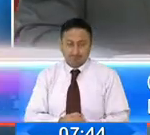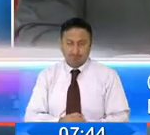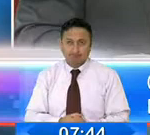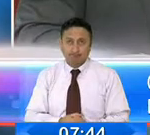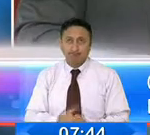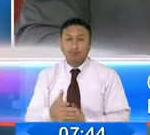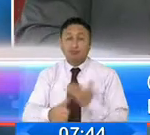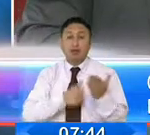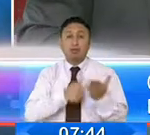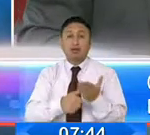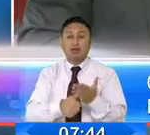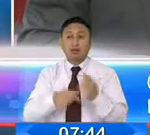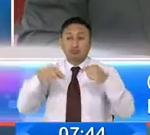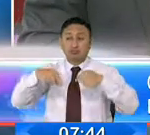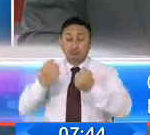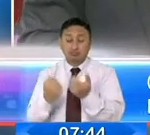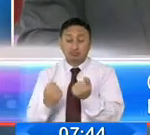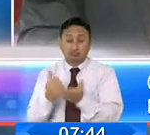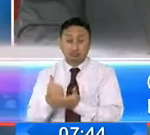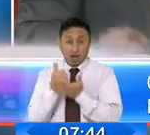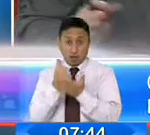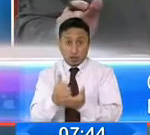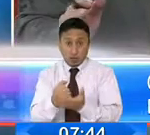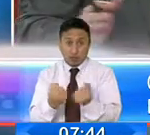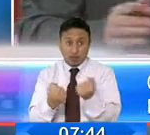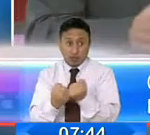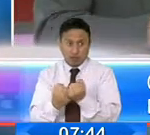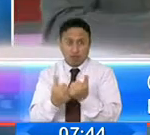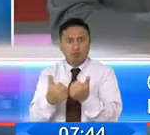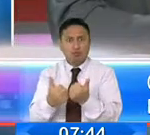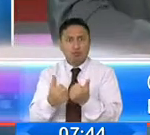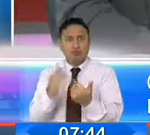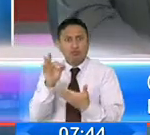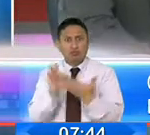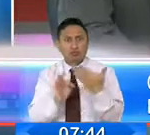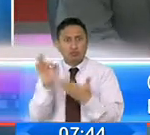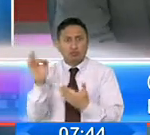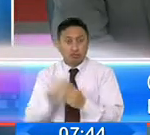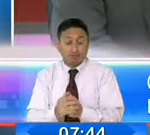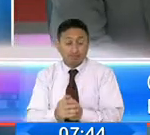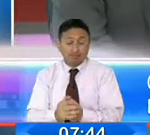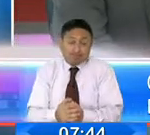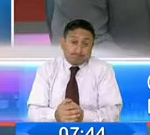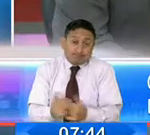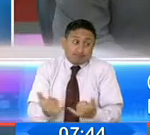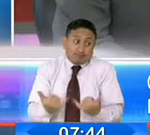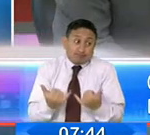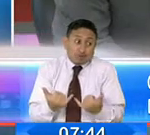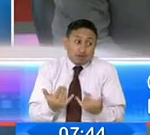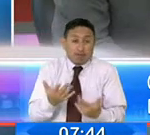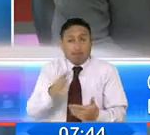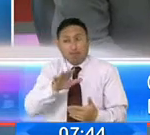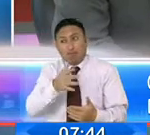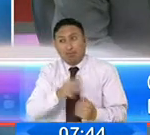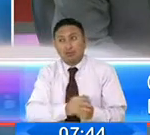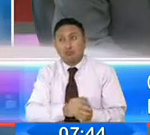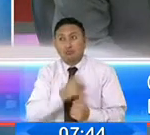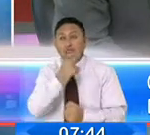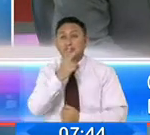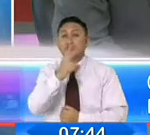me parece que este tipo de ayudas es válido cuando más o menos se está bordeando ya unos